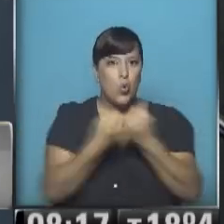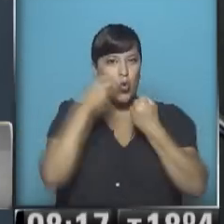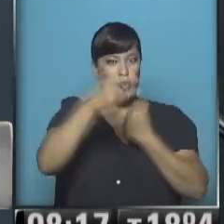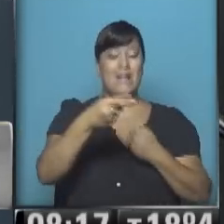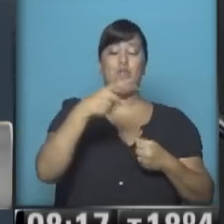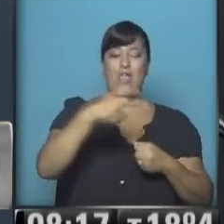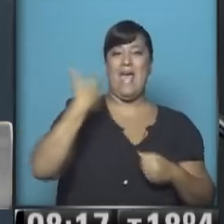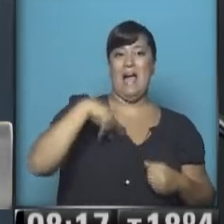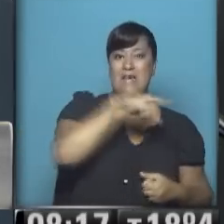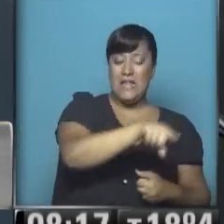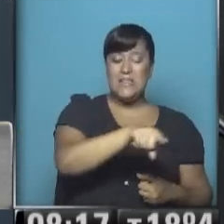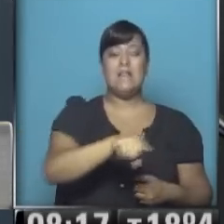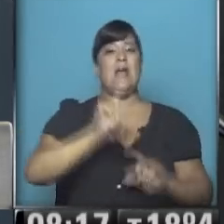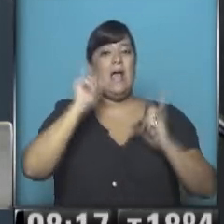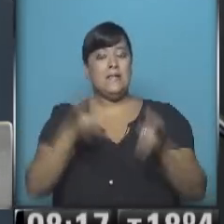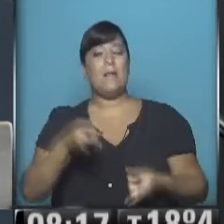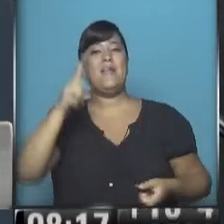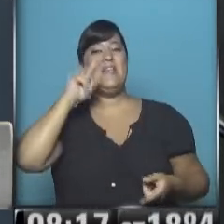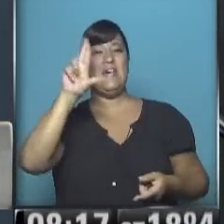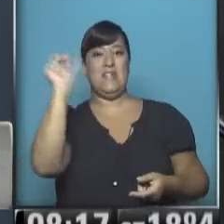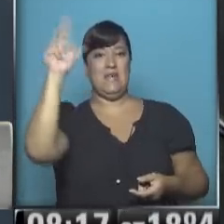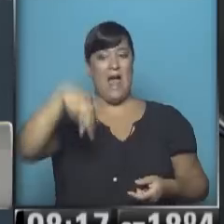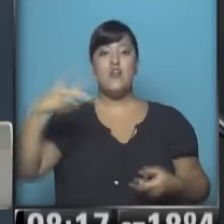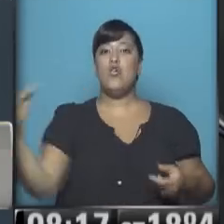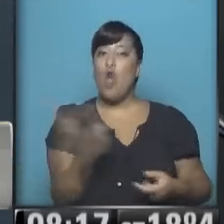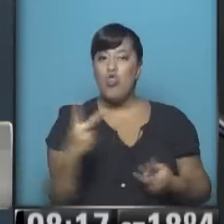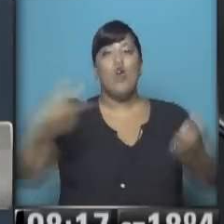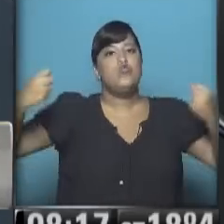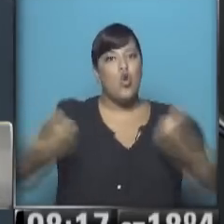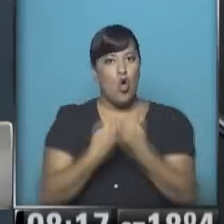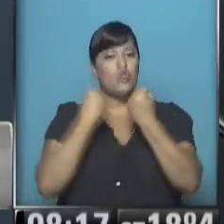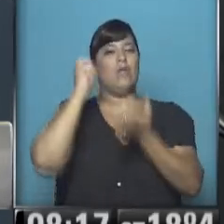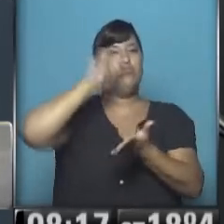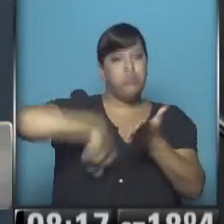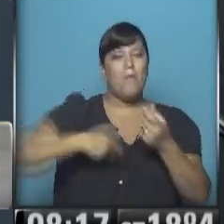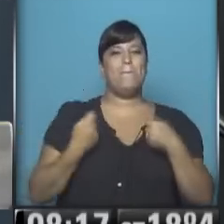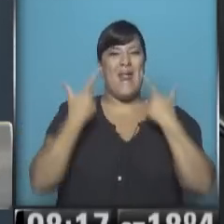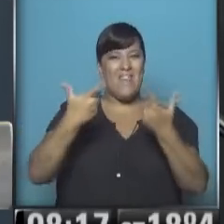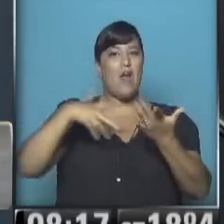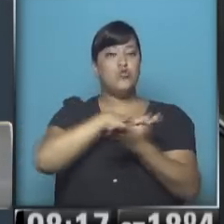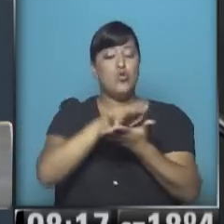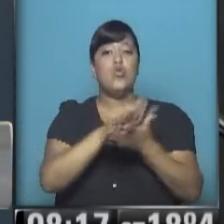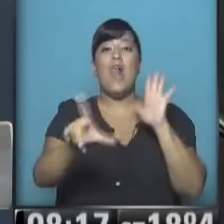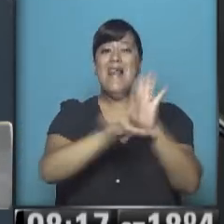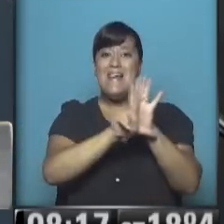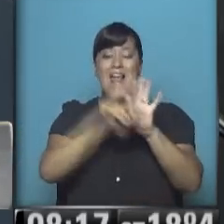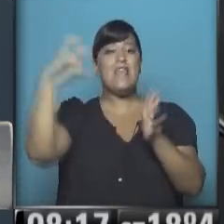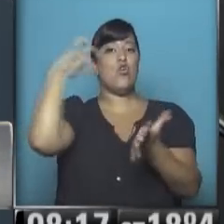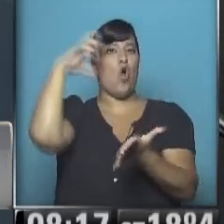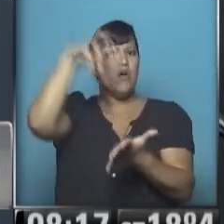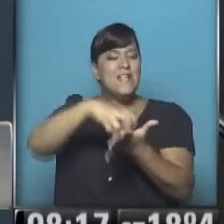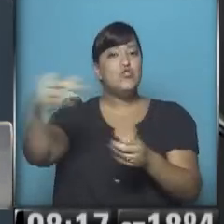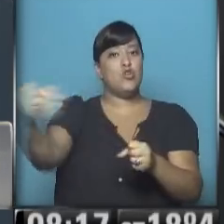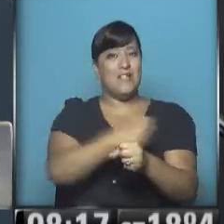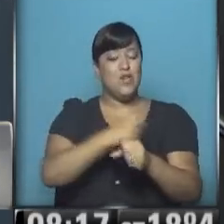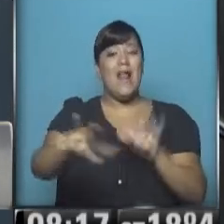Argentina y y Irán fue precisamente una ley sancionada por el congreso de la nación